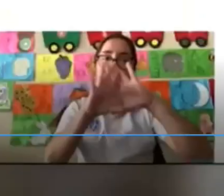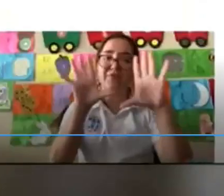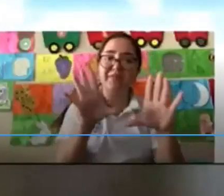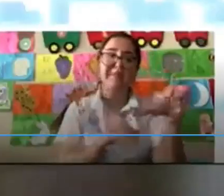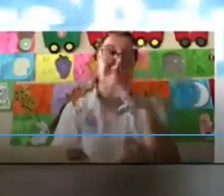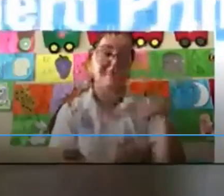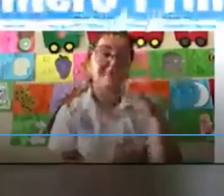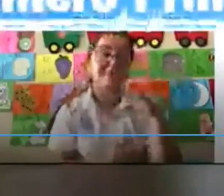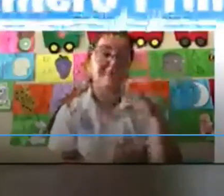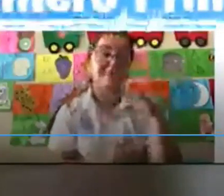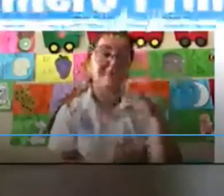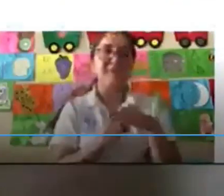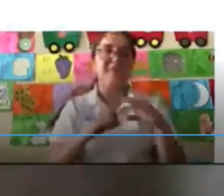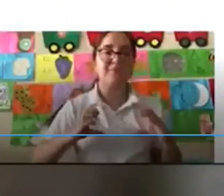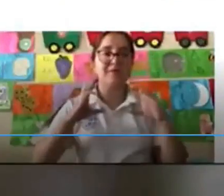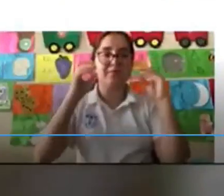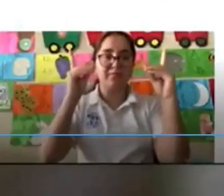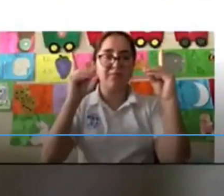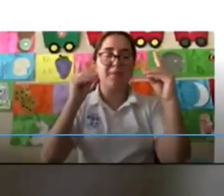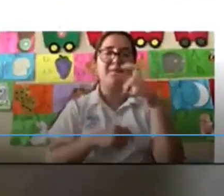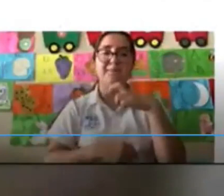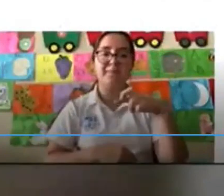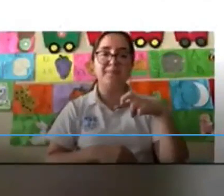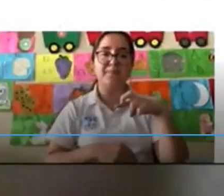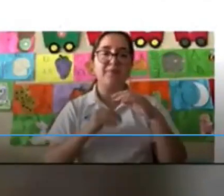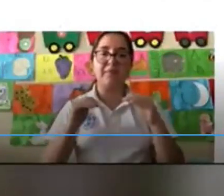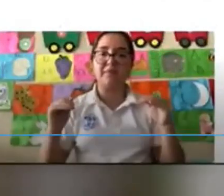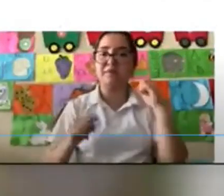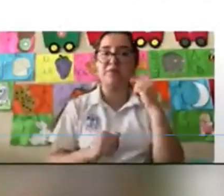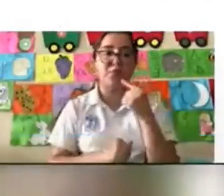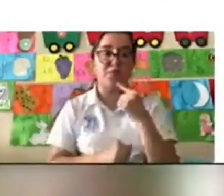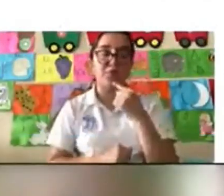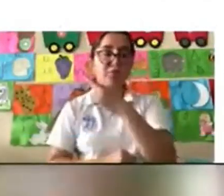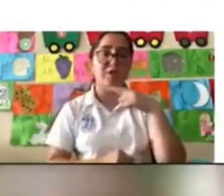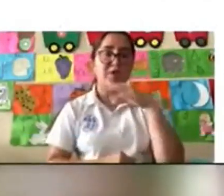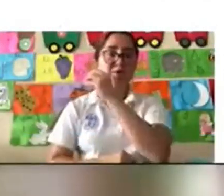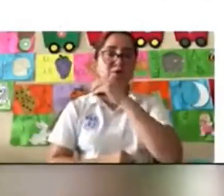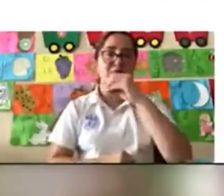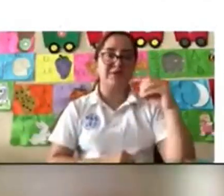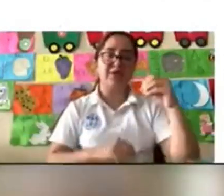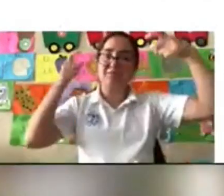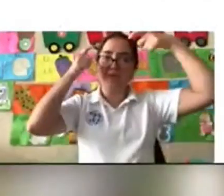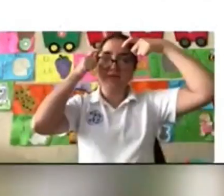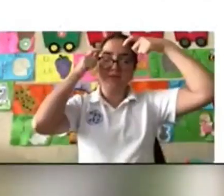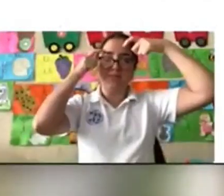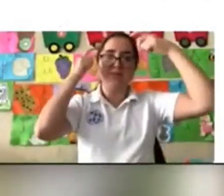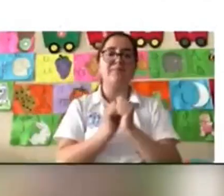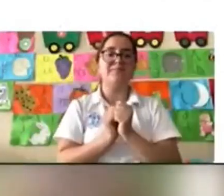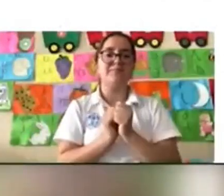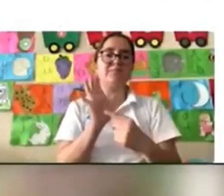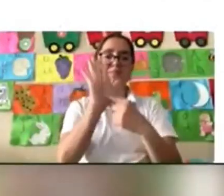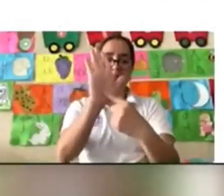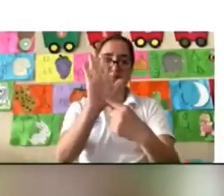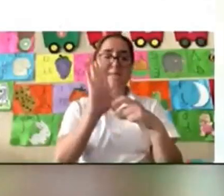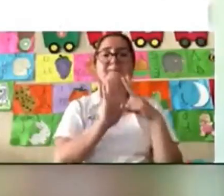alguien. En un fondo blanco está el nombre del centro educativo y dice: videos motivacionales, primero, primaria, discapacidad auditiva. Se presenta la primera madre de